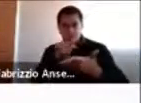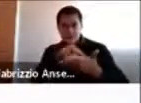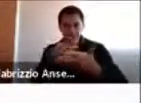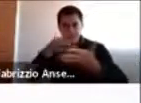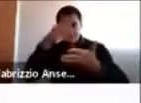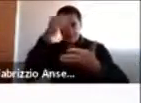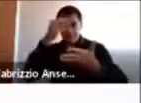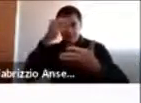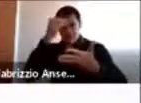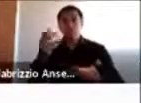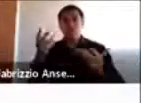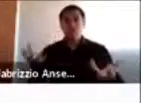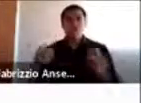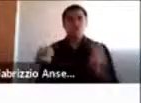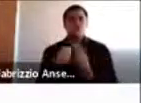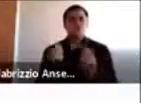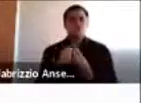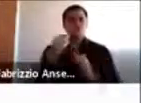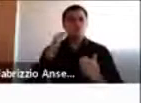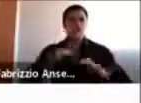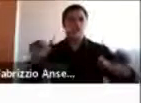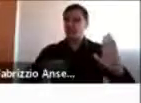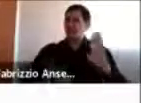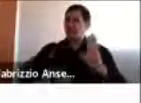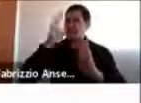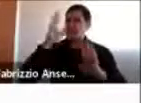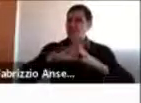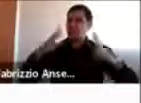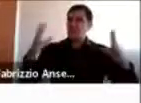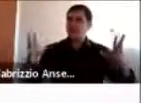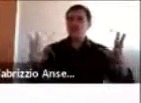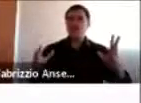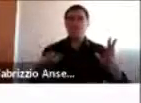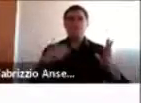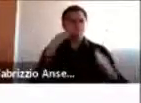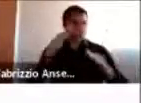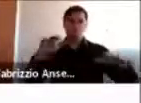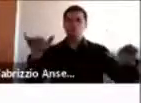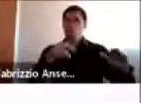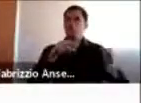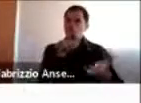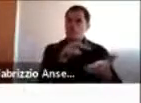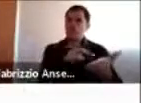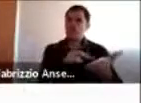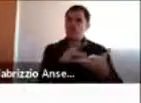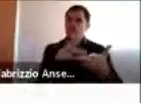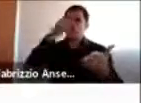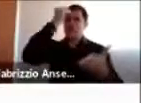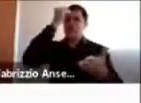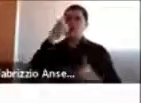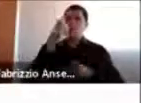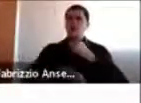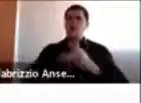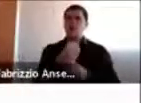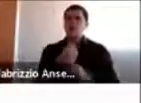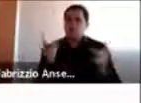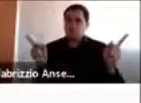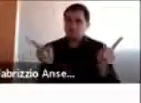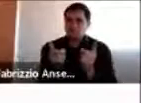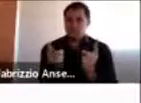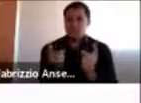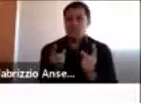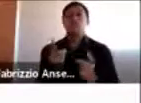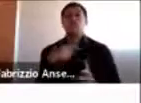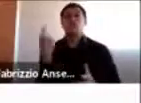logran hacer en menos de un año, pero hay un grupo que necesita un apoyo y ojalá ese grupo de niños los podamos identificar y de la